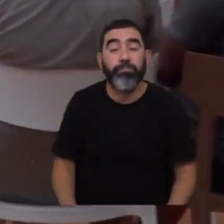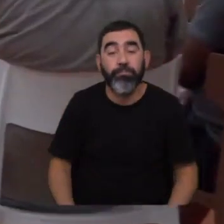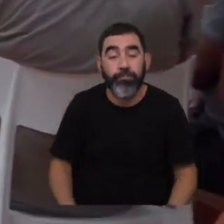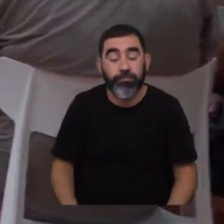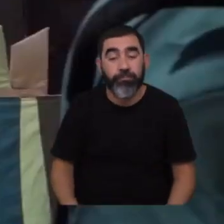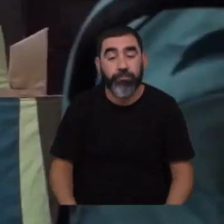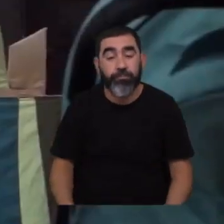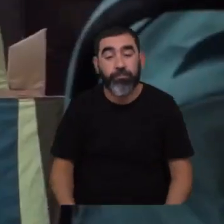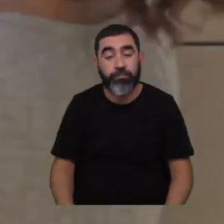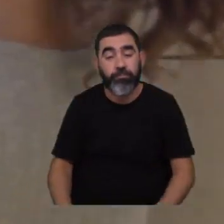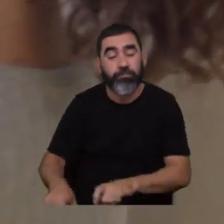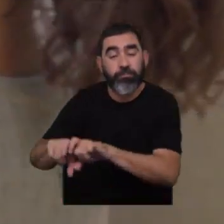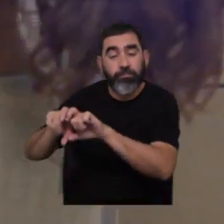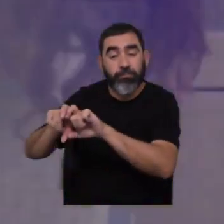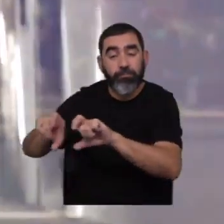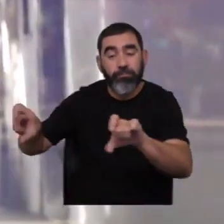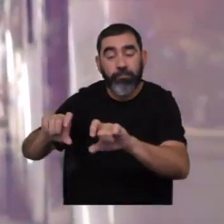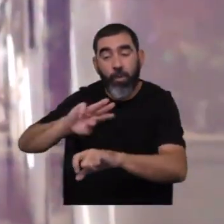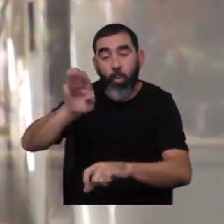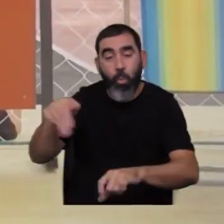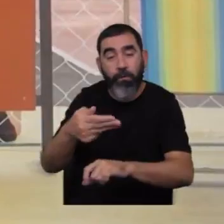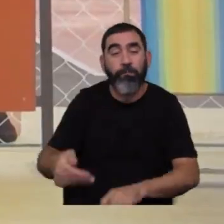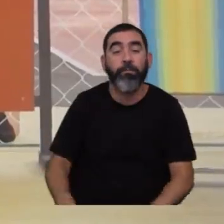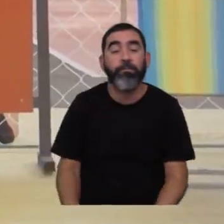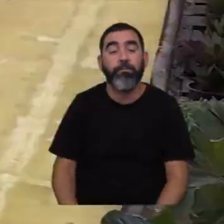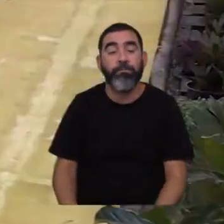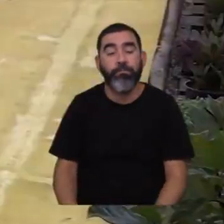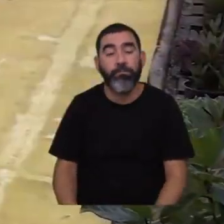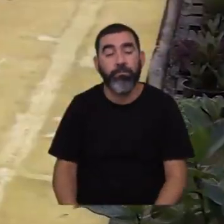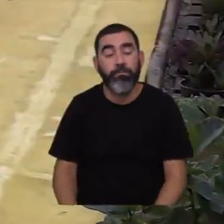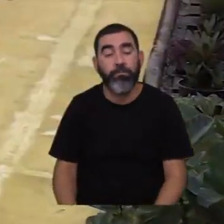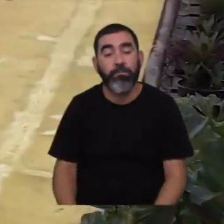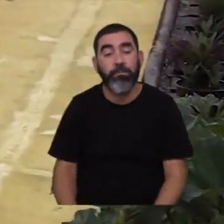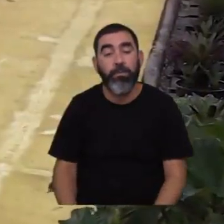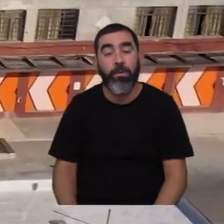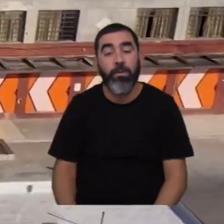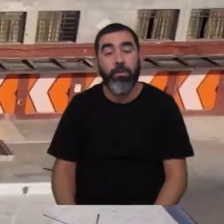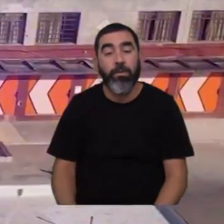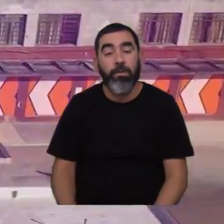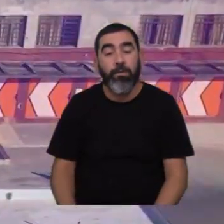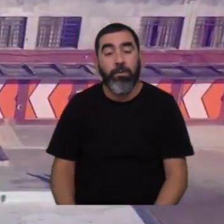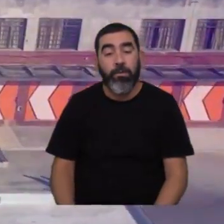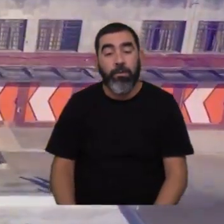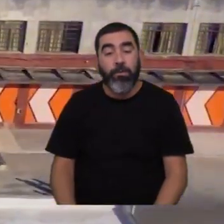de Montevideo, está disponible en la dirección de la Cámara del Libro que figura en pantalla.